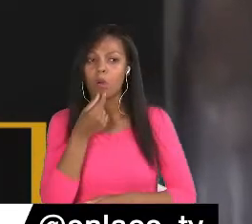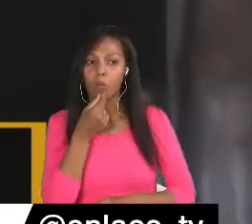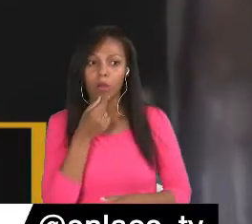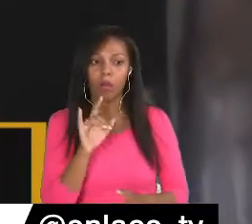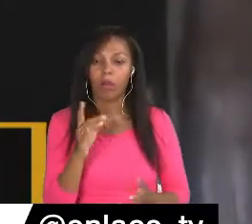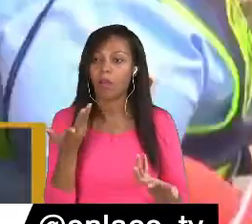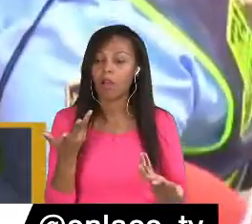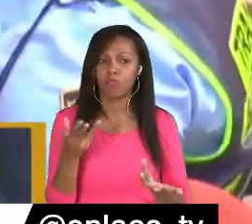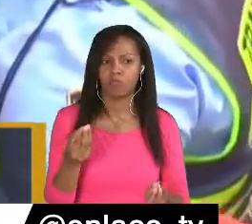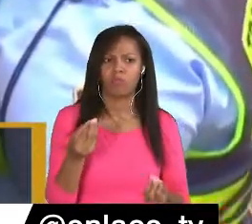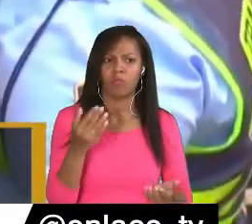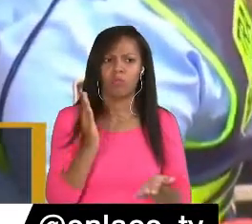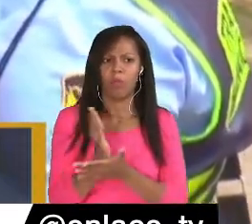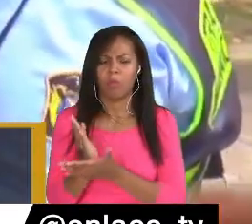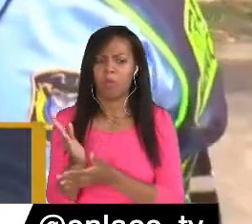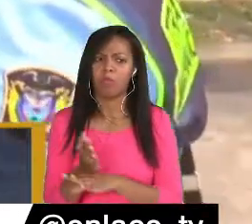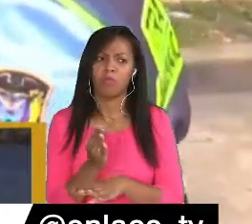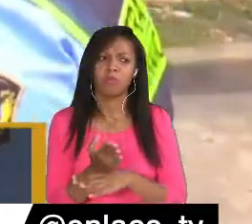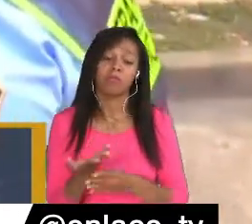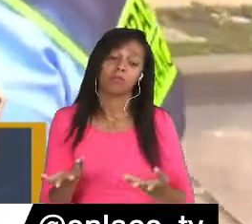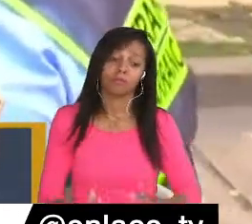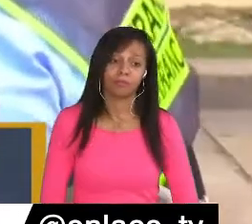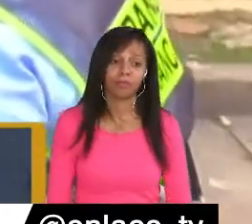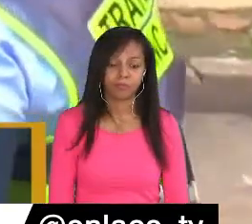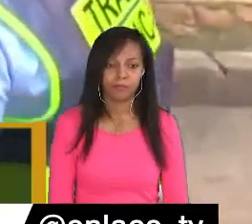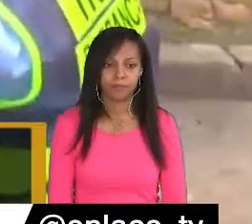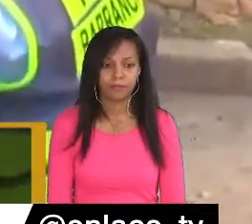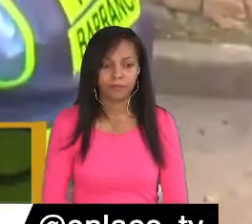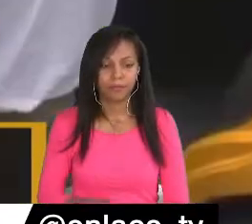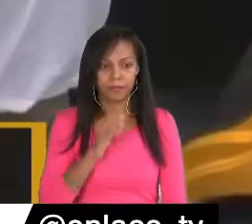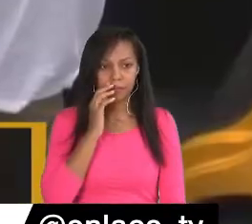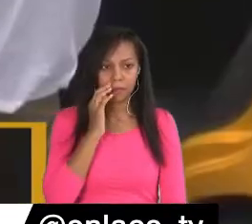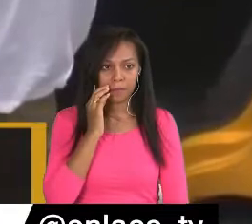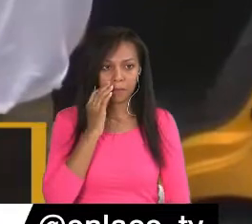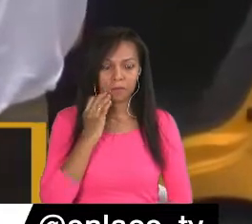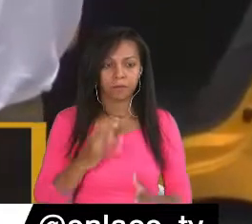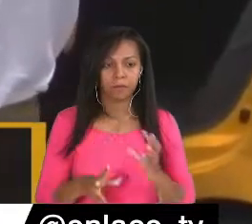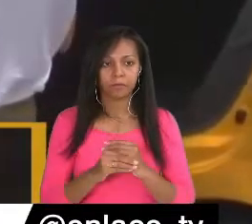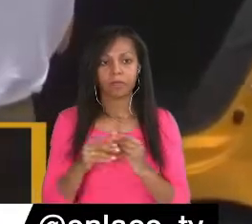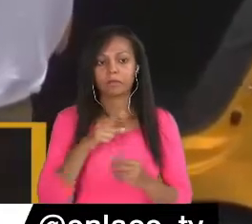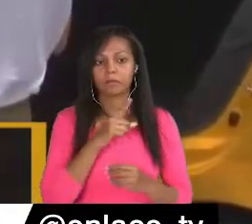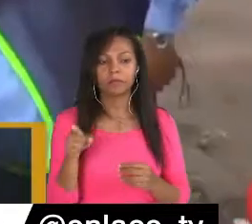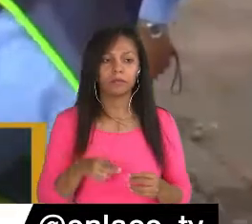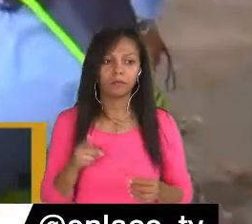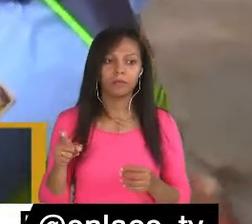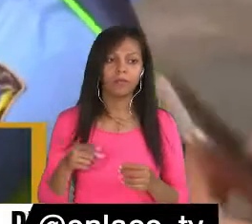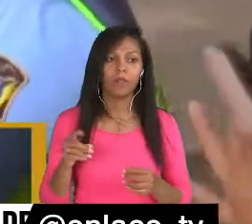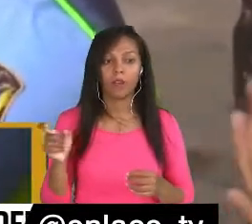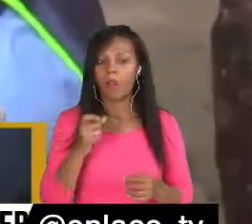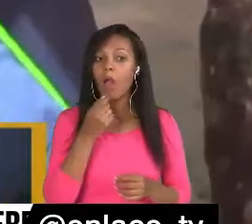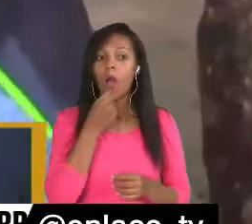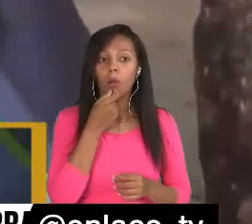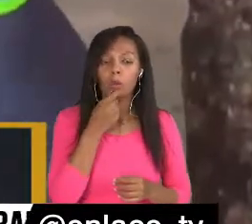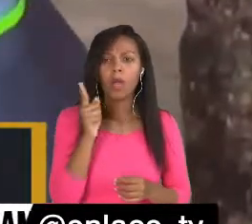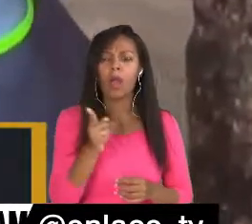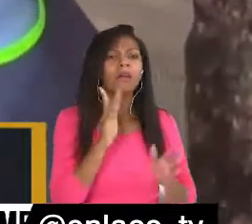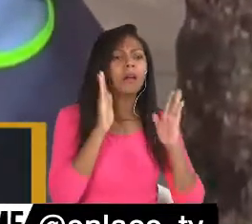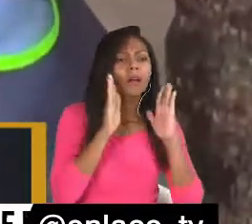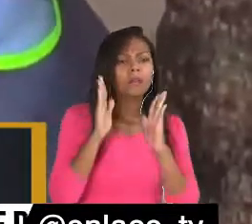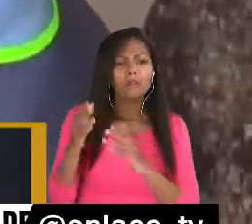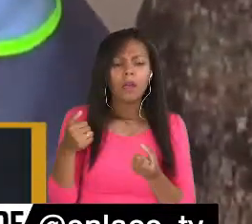muchas irregularidades. Además de los controles operacionales, el cuerpo motorizado de la ciudad continuará prestando apoyo frente a la seguridad